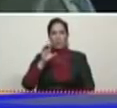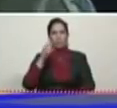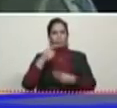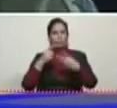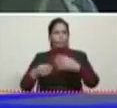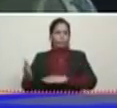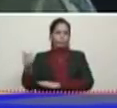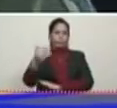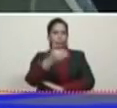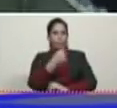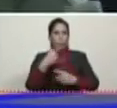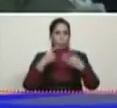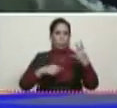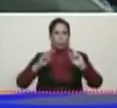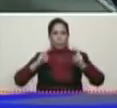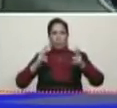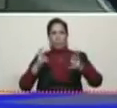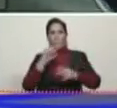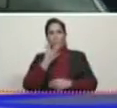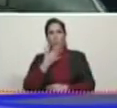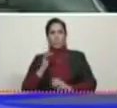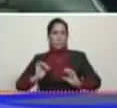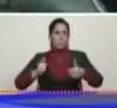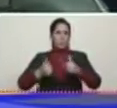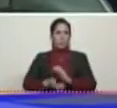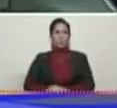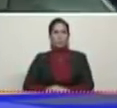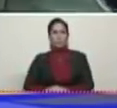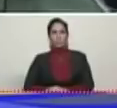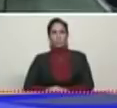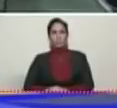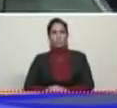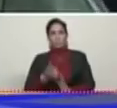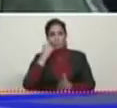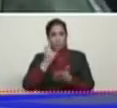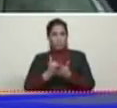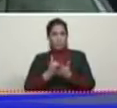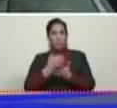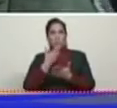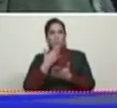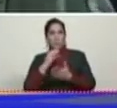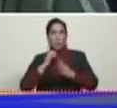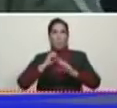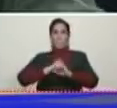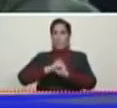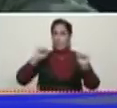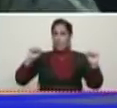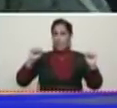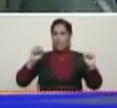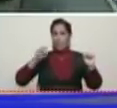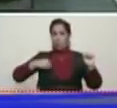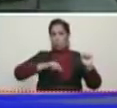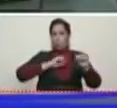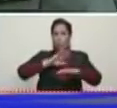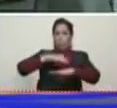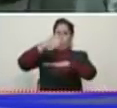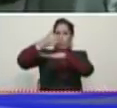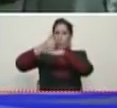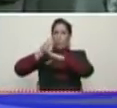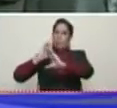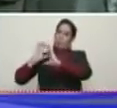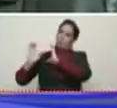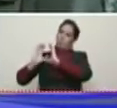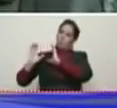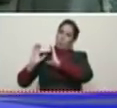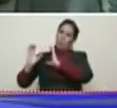Y vamos a estar ya, como hemos visto, esta mañana estuvimos conversando con los comandantes de regiones, dando las primeras,